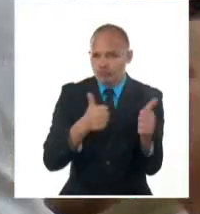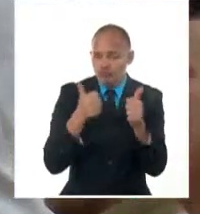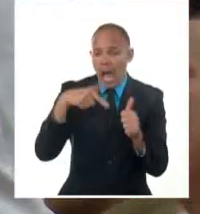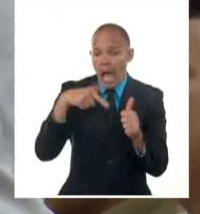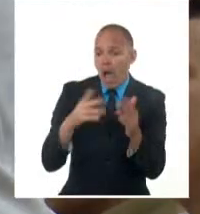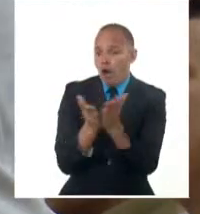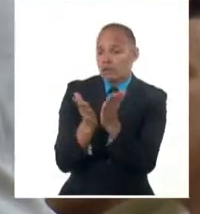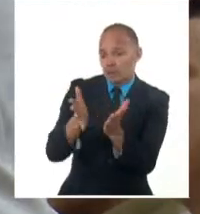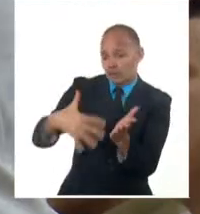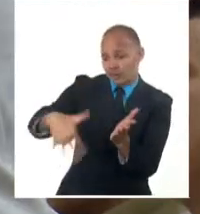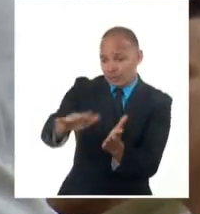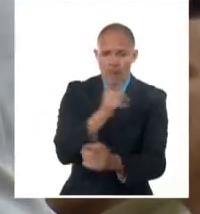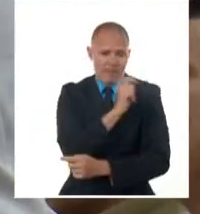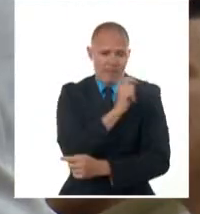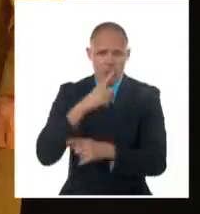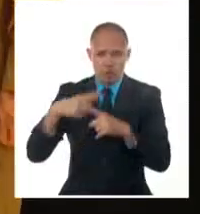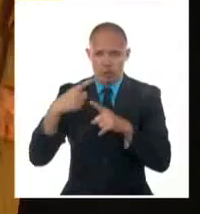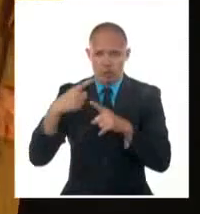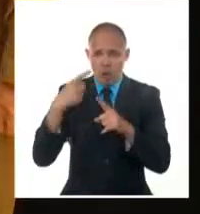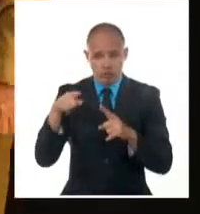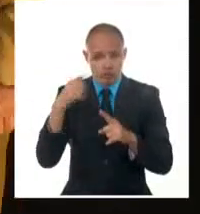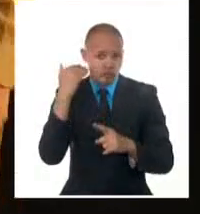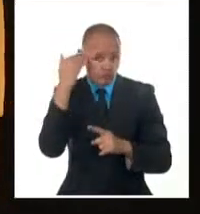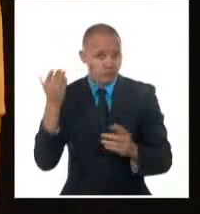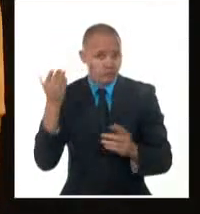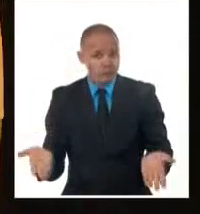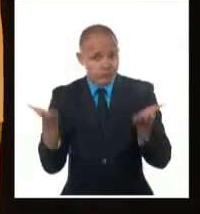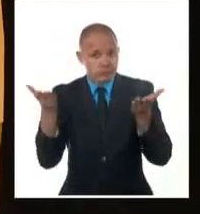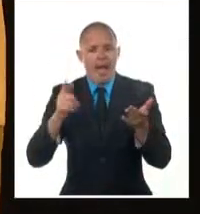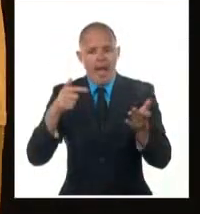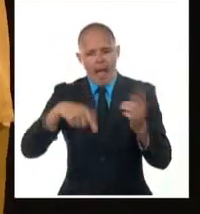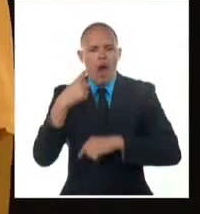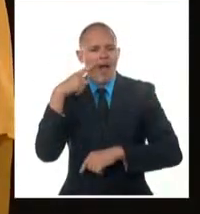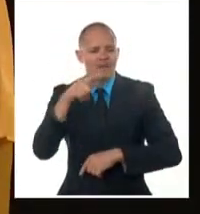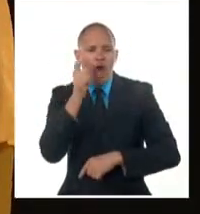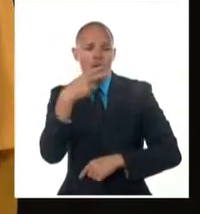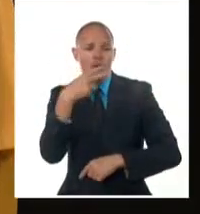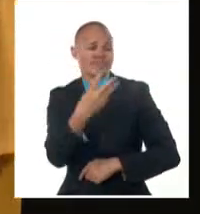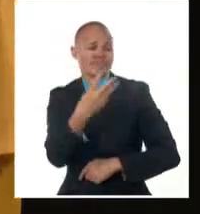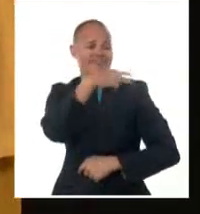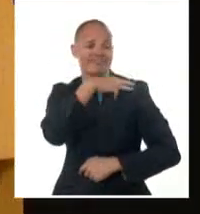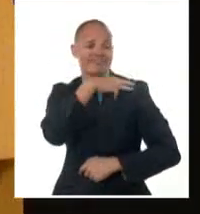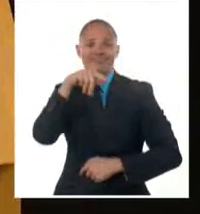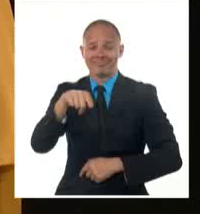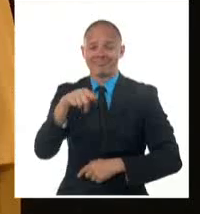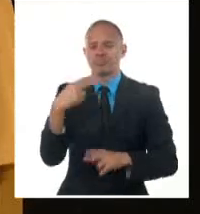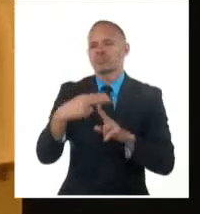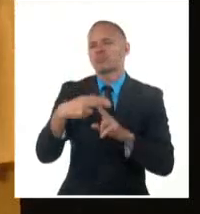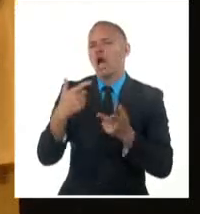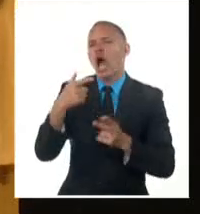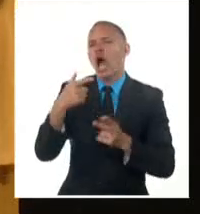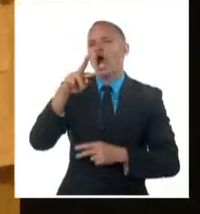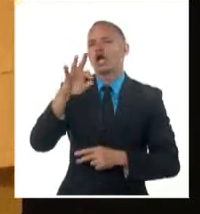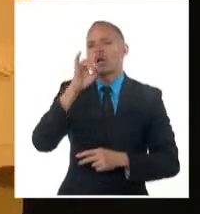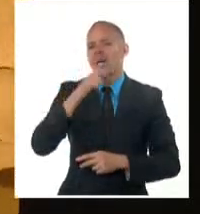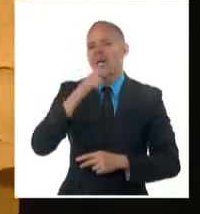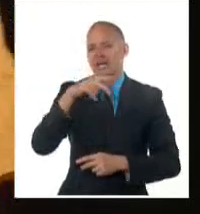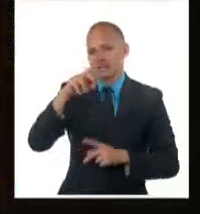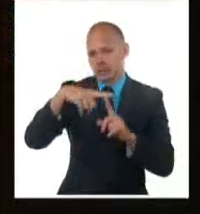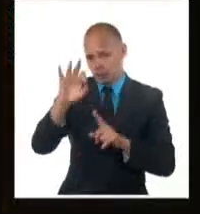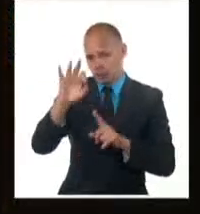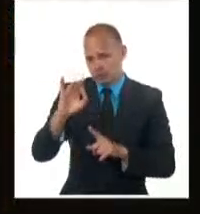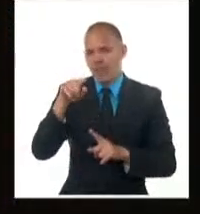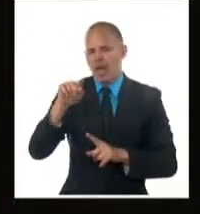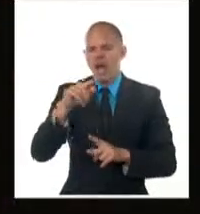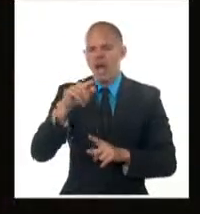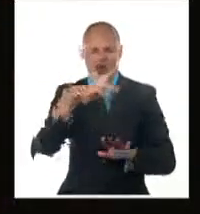el general de Cuerpo de Ejército Roberto Legrazo Tolongo, viceministro de las Fuerzas Armadas Revolucionarias, jefe